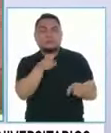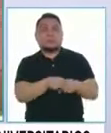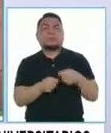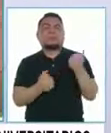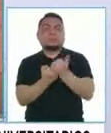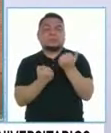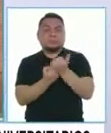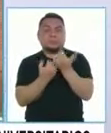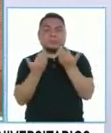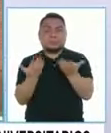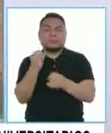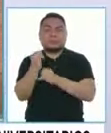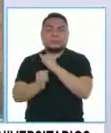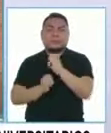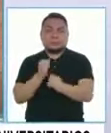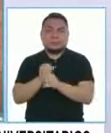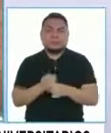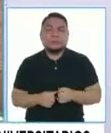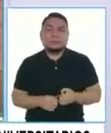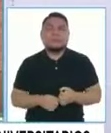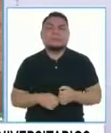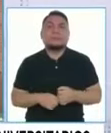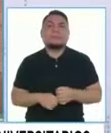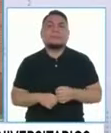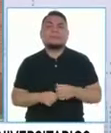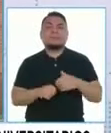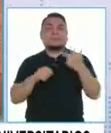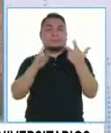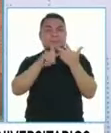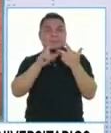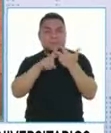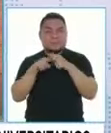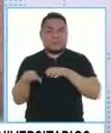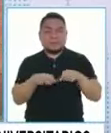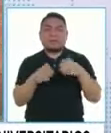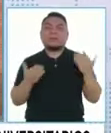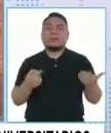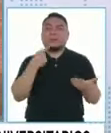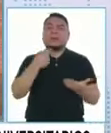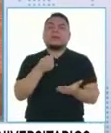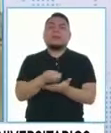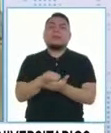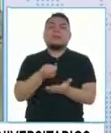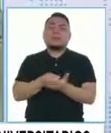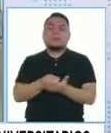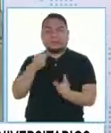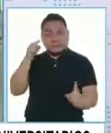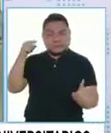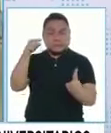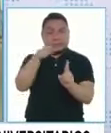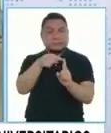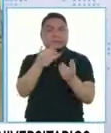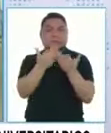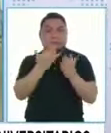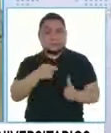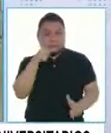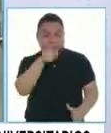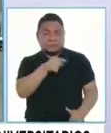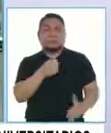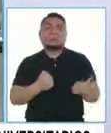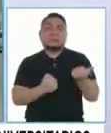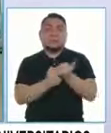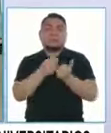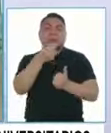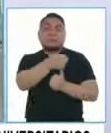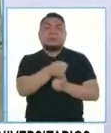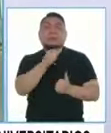de organismos internacionales. Así es. Y una tercera línea de acción tiene que ver con el financiamiento directo a los estudiantes, ¿no? Eso quiere decir a